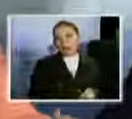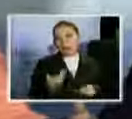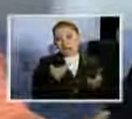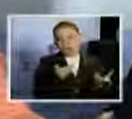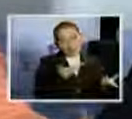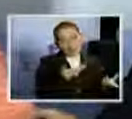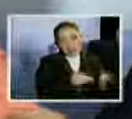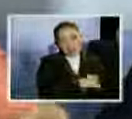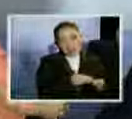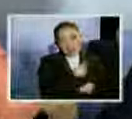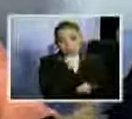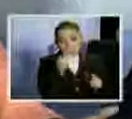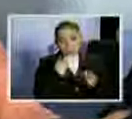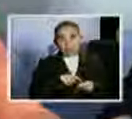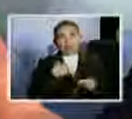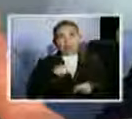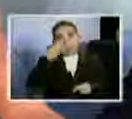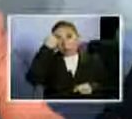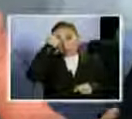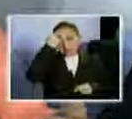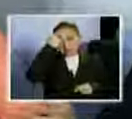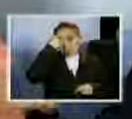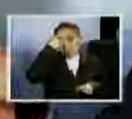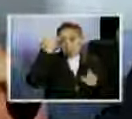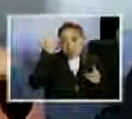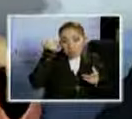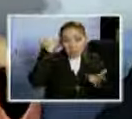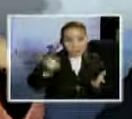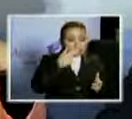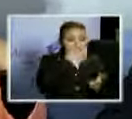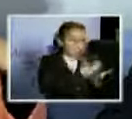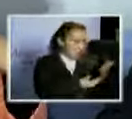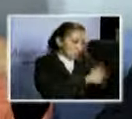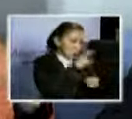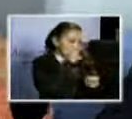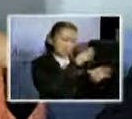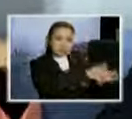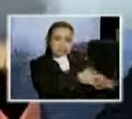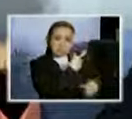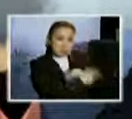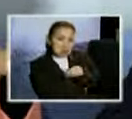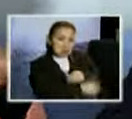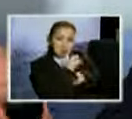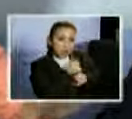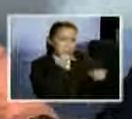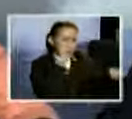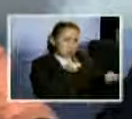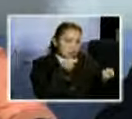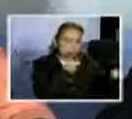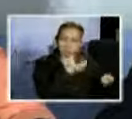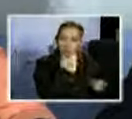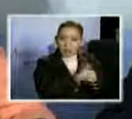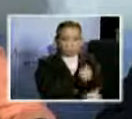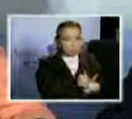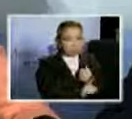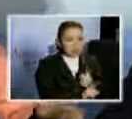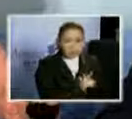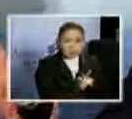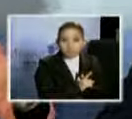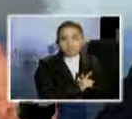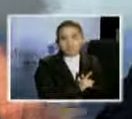mismas. Mucha gente viene con ese tipo de... Dicen, si están en manos responsables, si están reguladas, no hay ningún